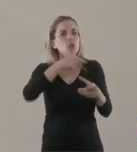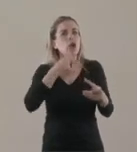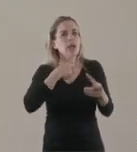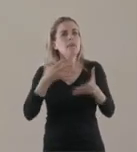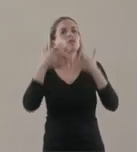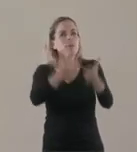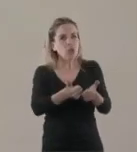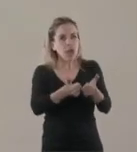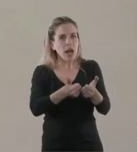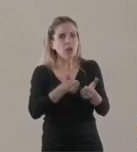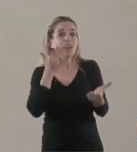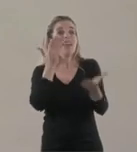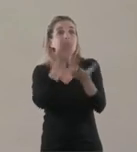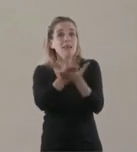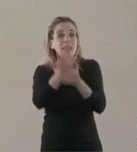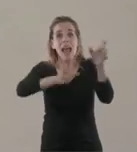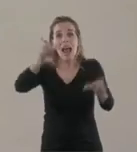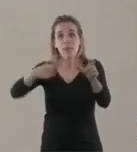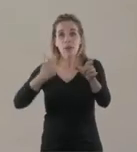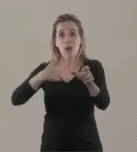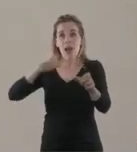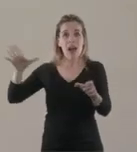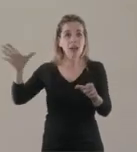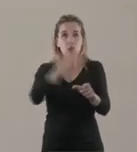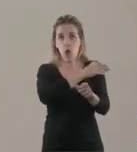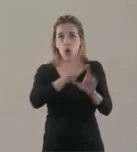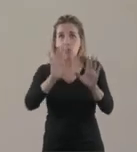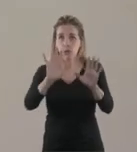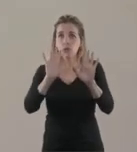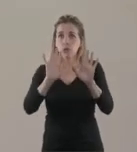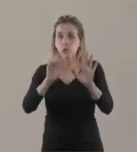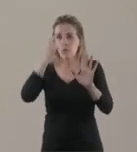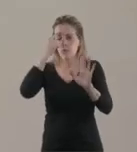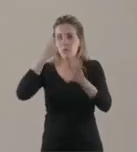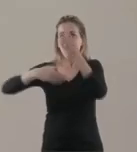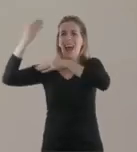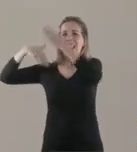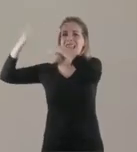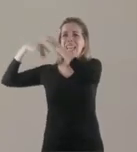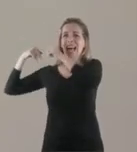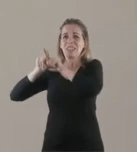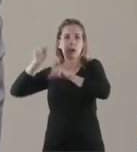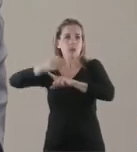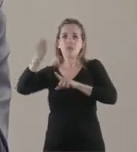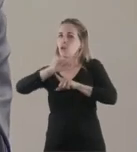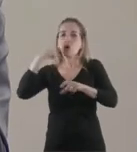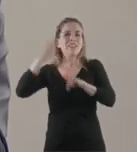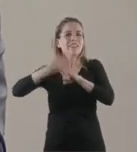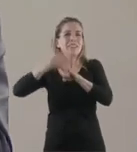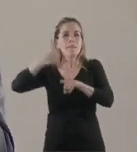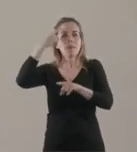y pedirle a los argentinos no volvamos para atrás siempre para adelante